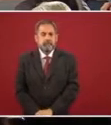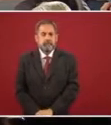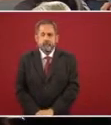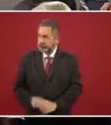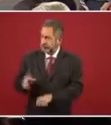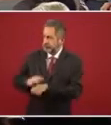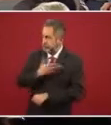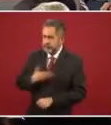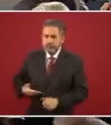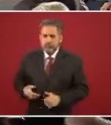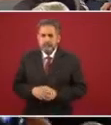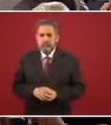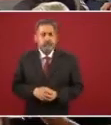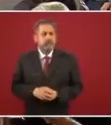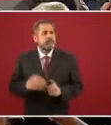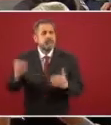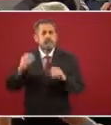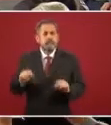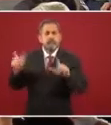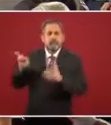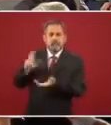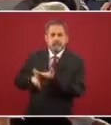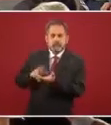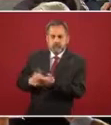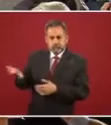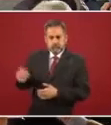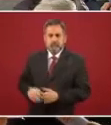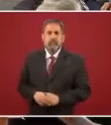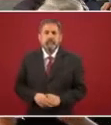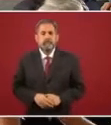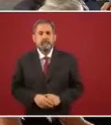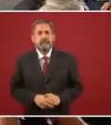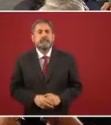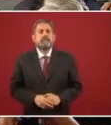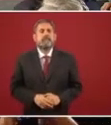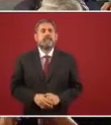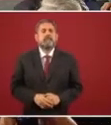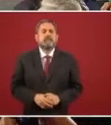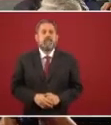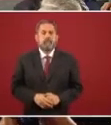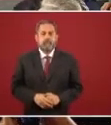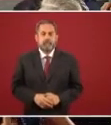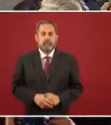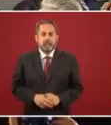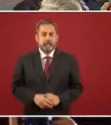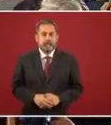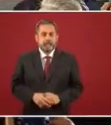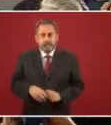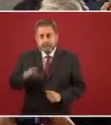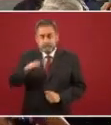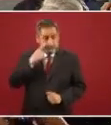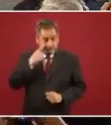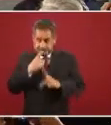Con permiso, señor presidente. Si pueden poner la lámina de los costos. Bien, se hizo un